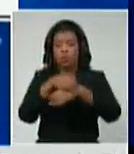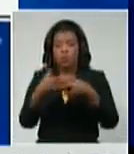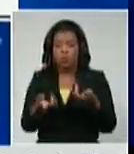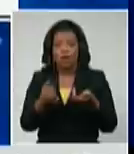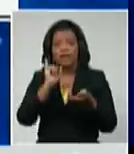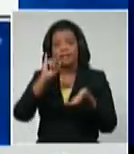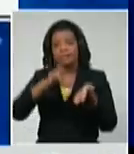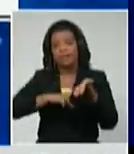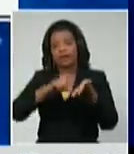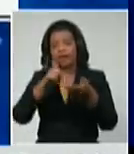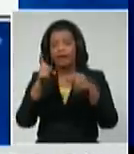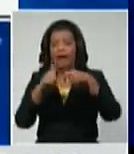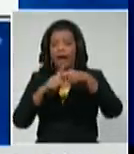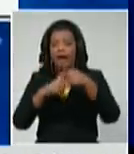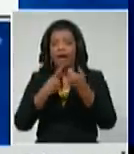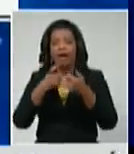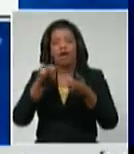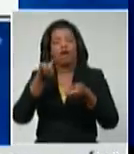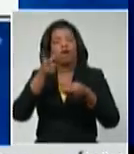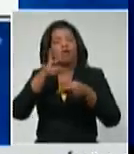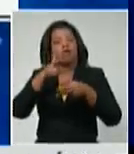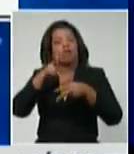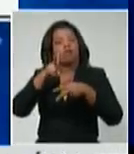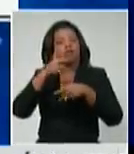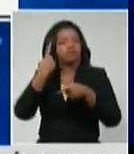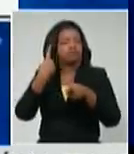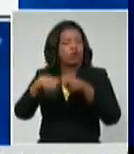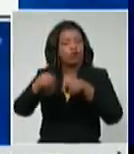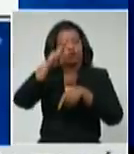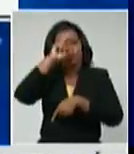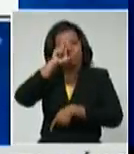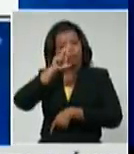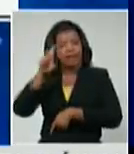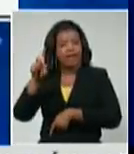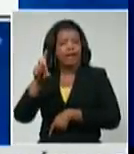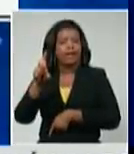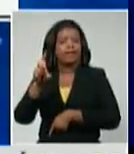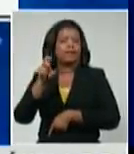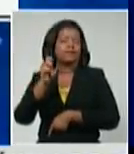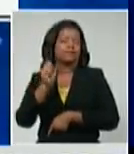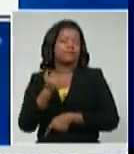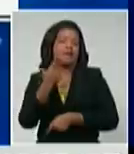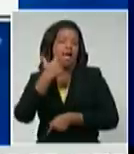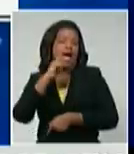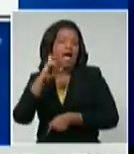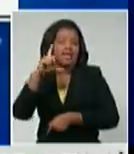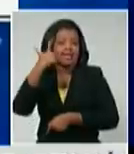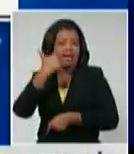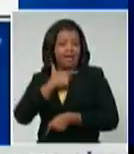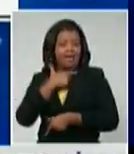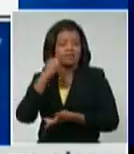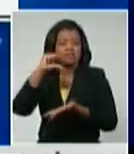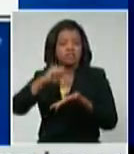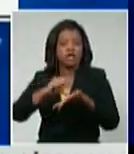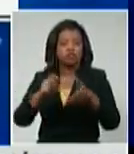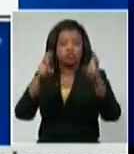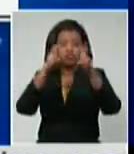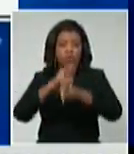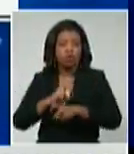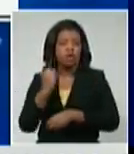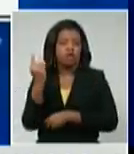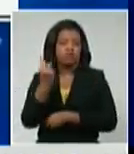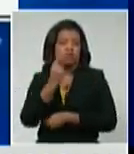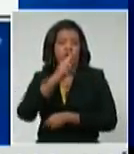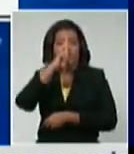el Hospital Fructuoso Rodríguez, el de los laboratorios AICA, el del Centro de Genética Nacional, el Hospital